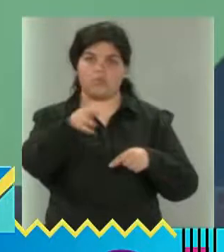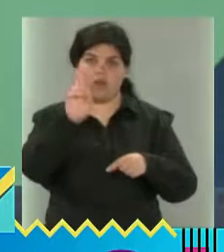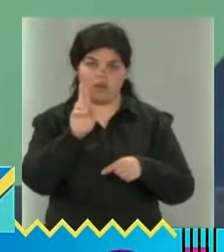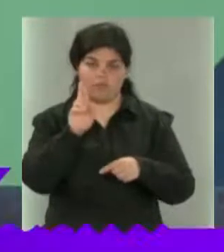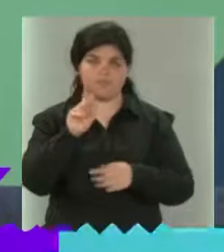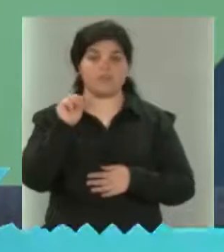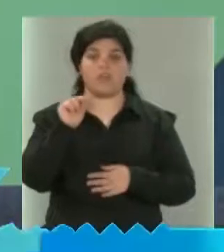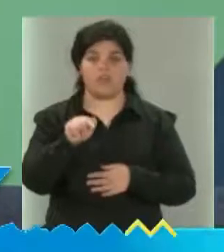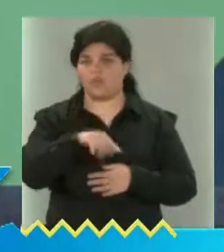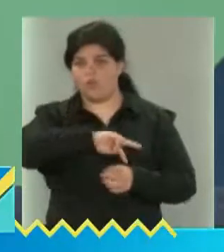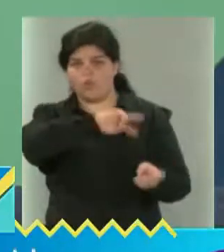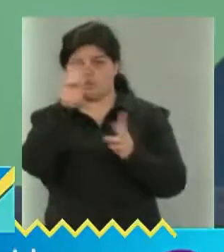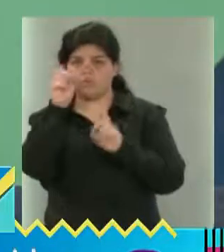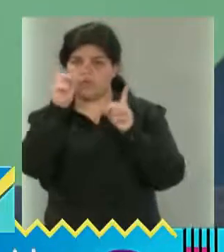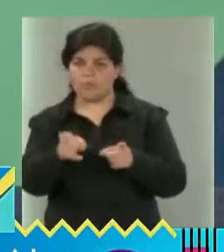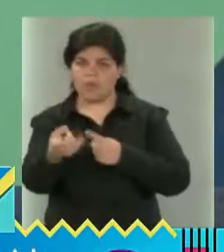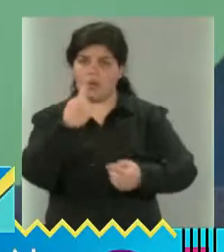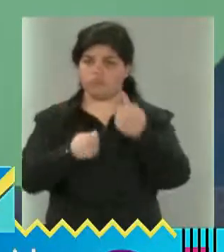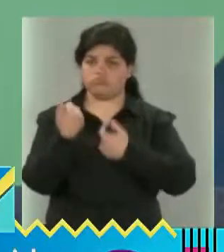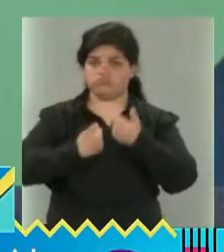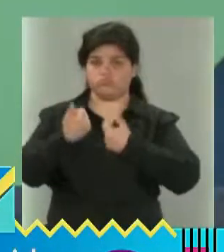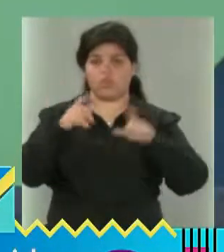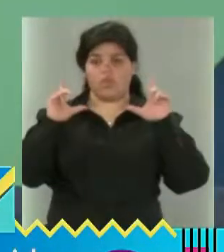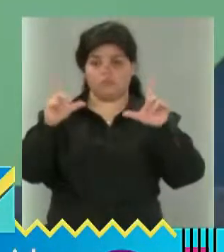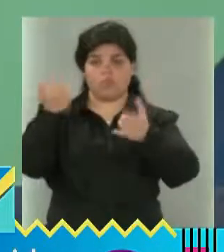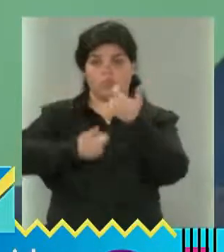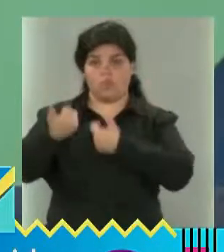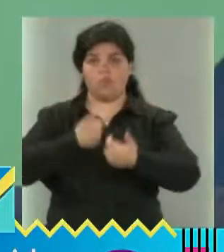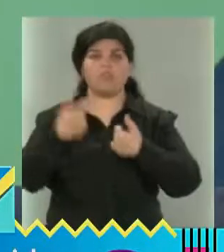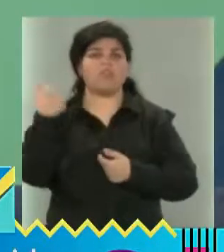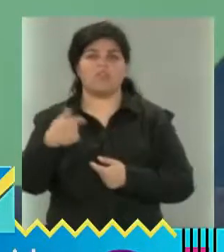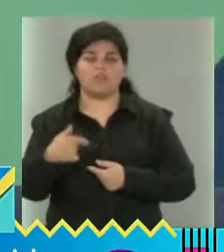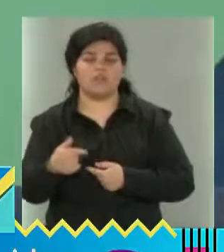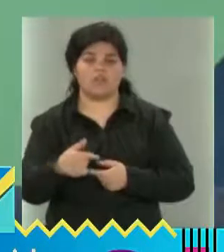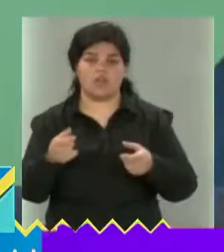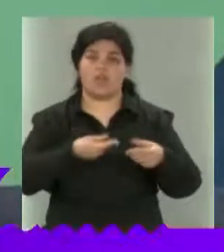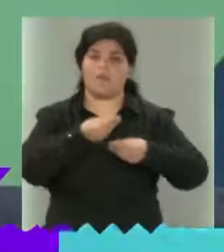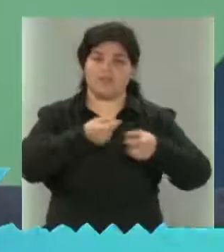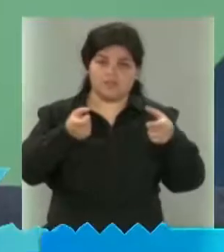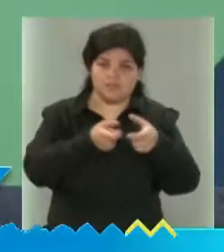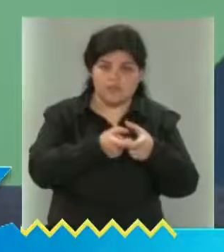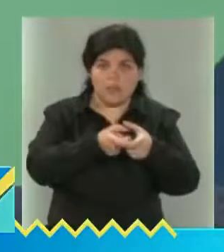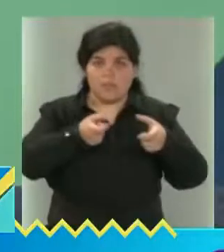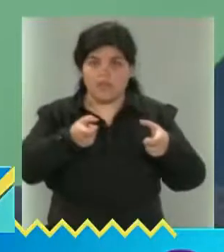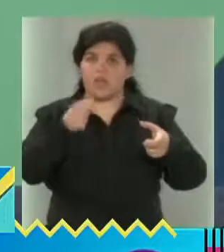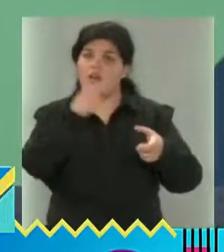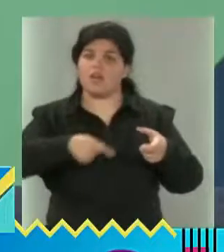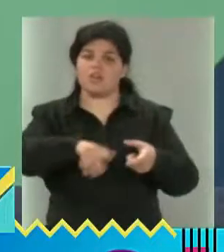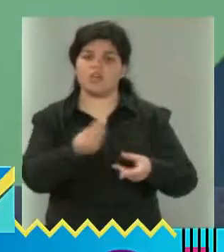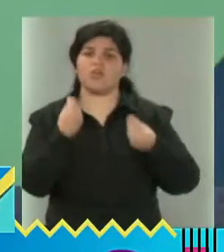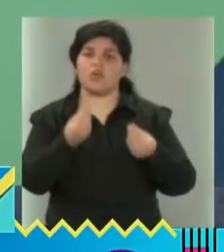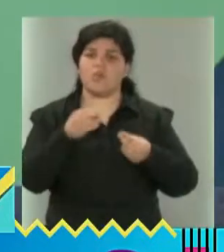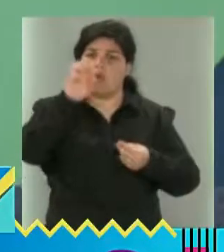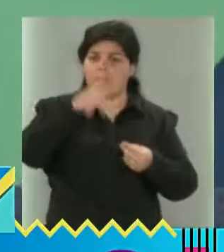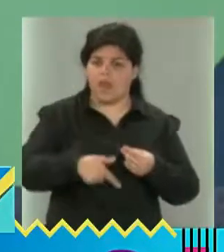Otro de los temas que también menciona el clip, Fer, y que lo vamos a hablar en el día de hoy, está relacionado con los pequeños y medianos productores. ¿Cuáles son las políticas y las